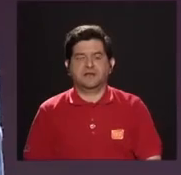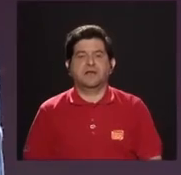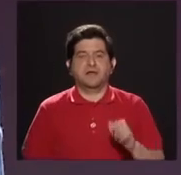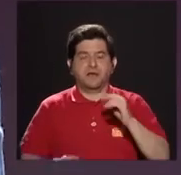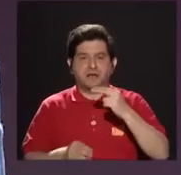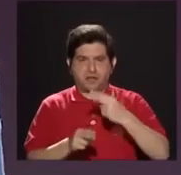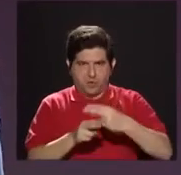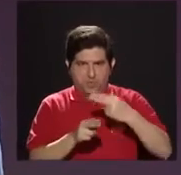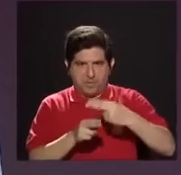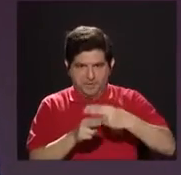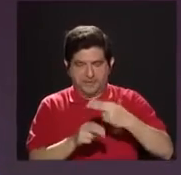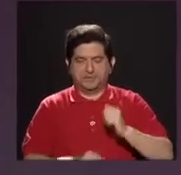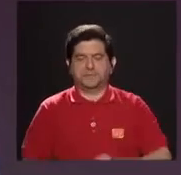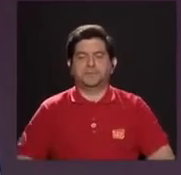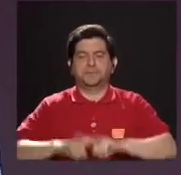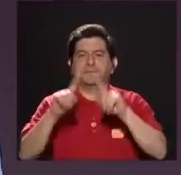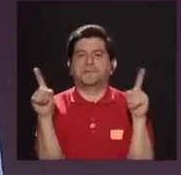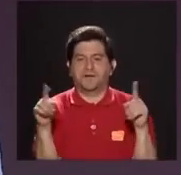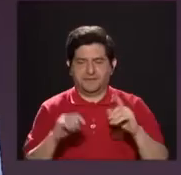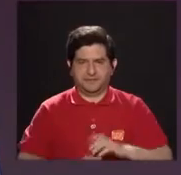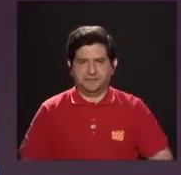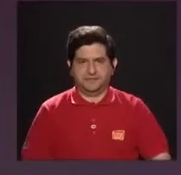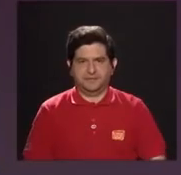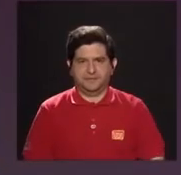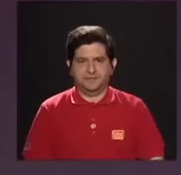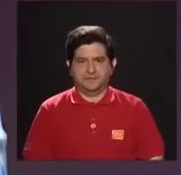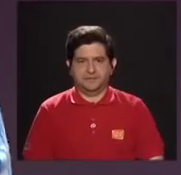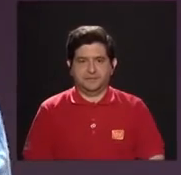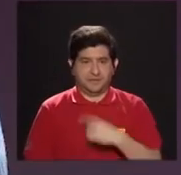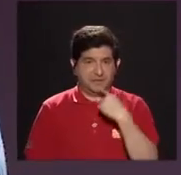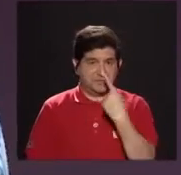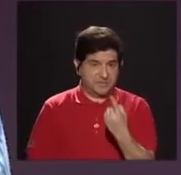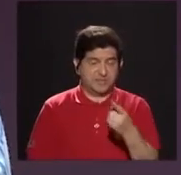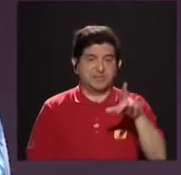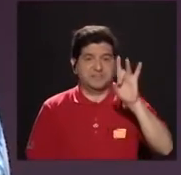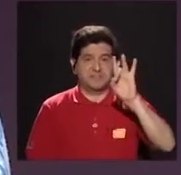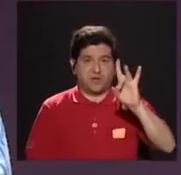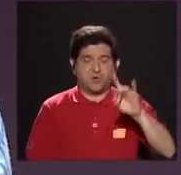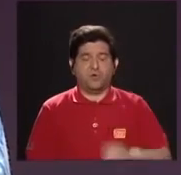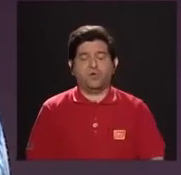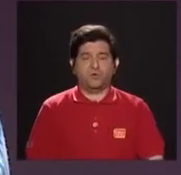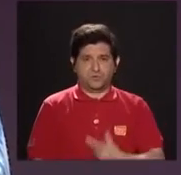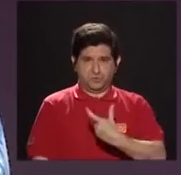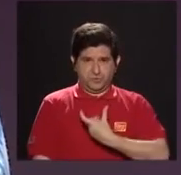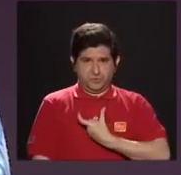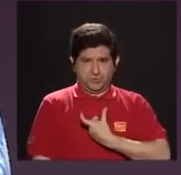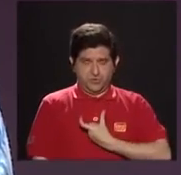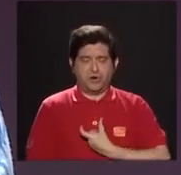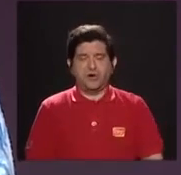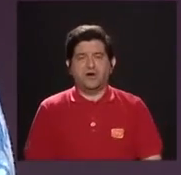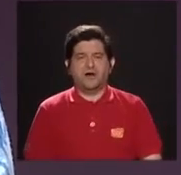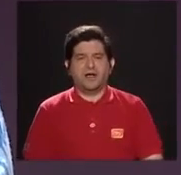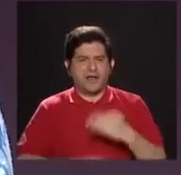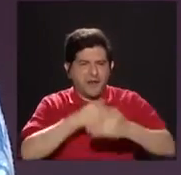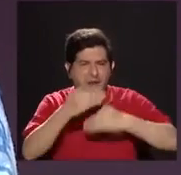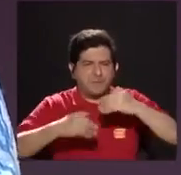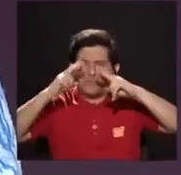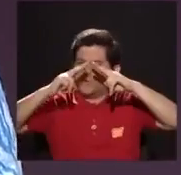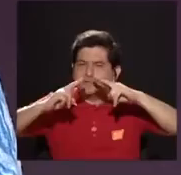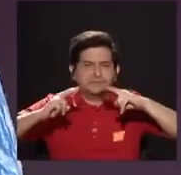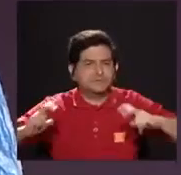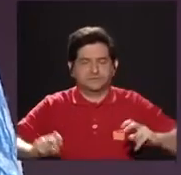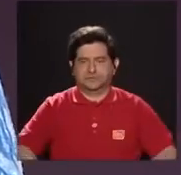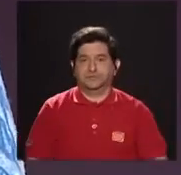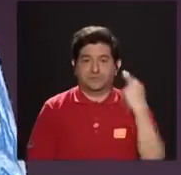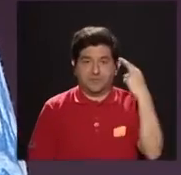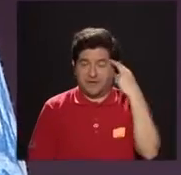la nominación, pero según se indica, hay 8 alcaldías que todavía están en veremos,